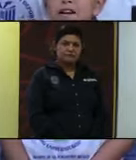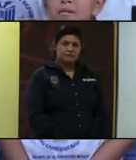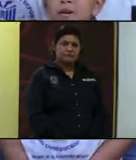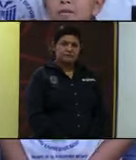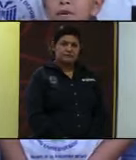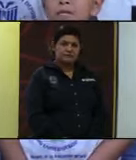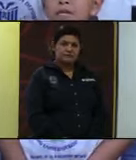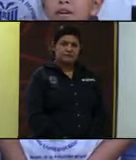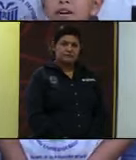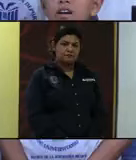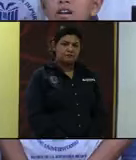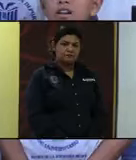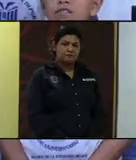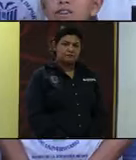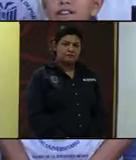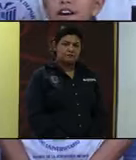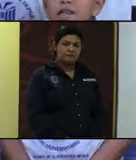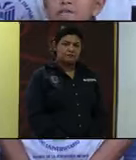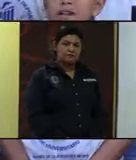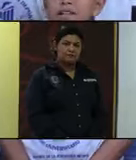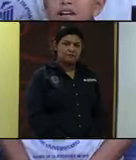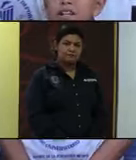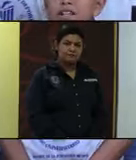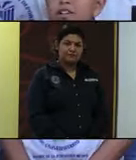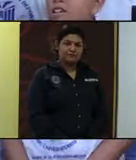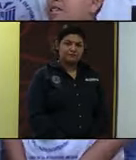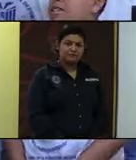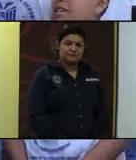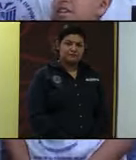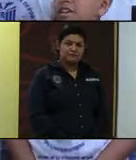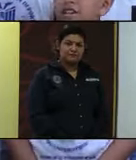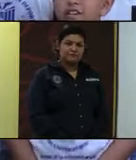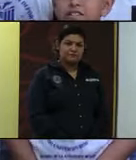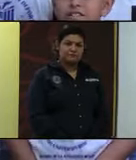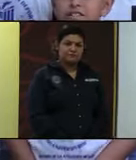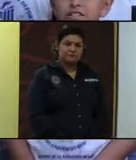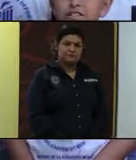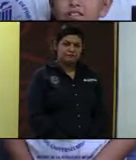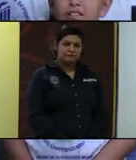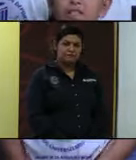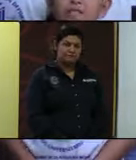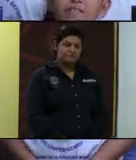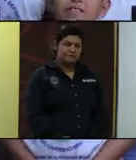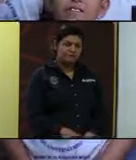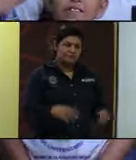¡Ping-pong, pesa! ¡Ping-pong, pong! ¡Patria, gloria y fuerza! ¡Pentatlón! ¡Tamaulipas!